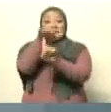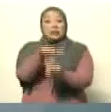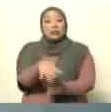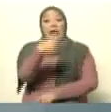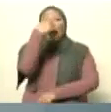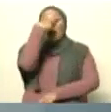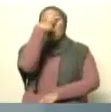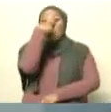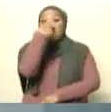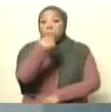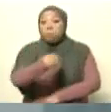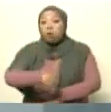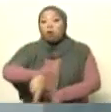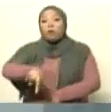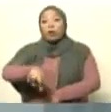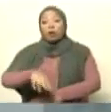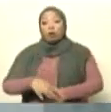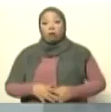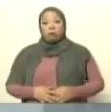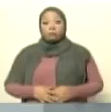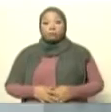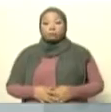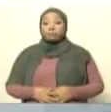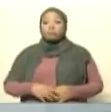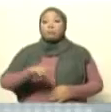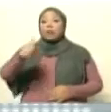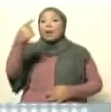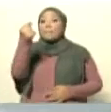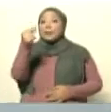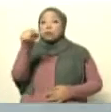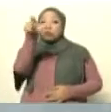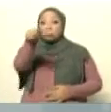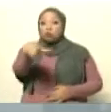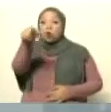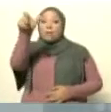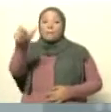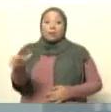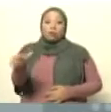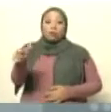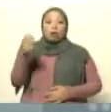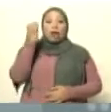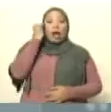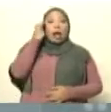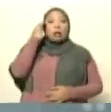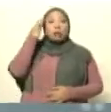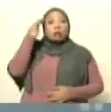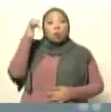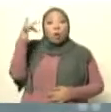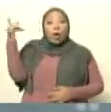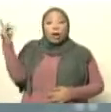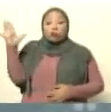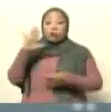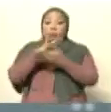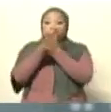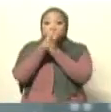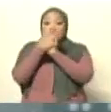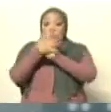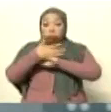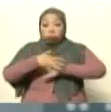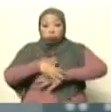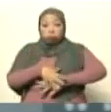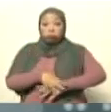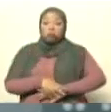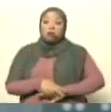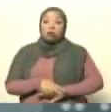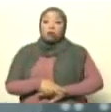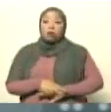de sectores de la oligarquía venezolana, siempre bajo la dirección de los Estados Unidos. Siempre, siempre bajo la dirección de Estados